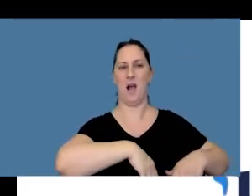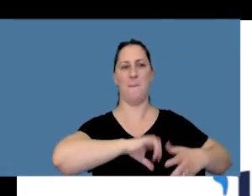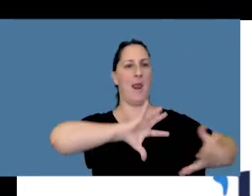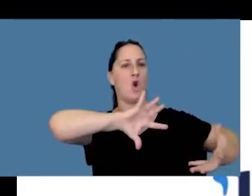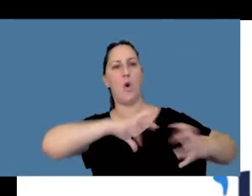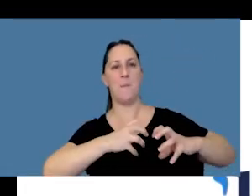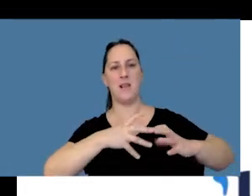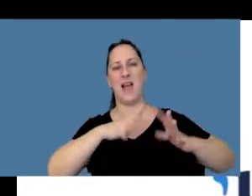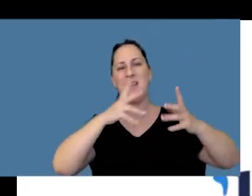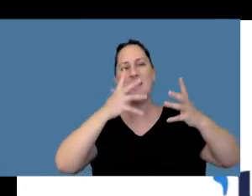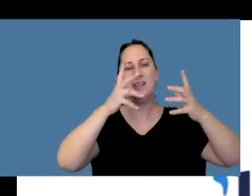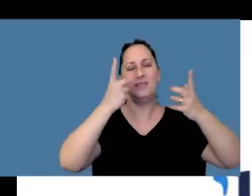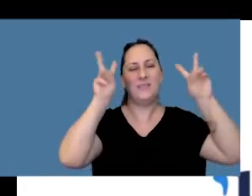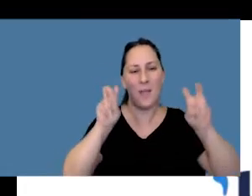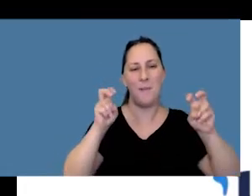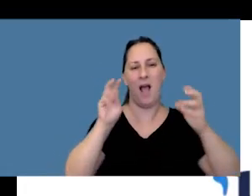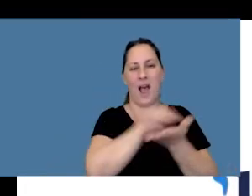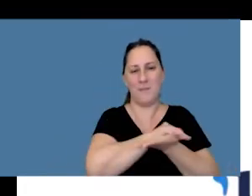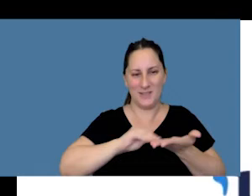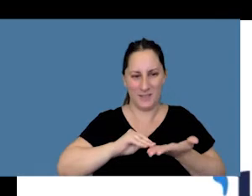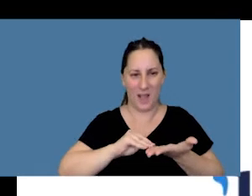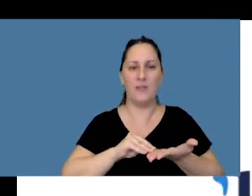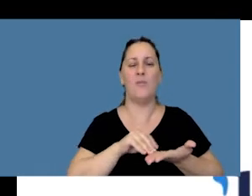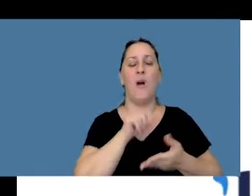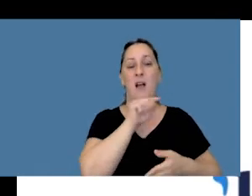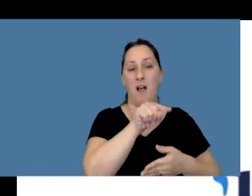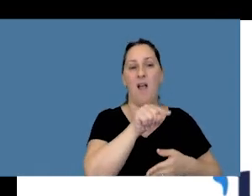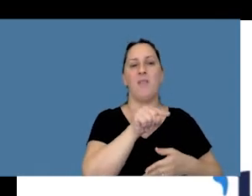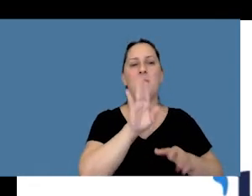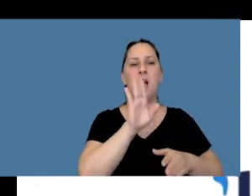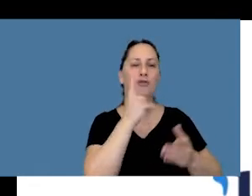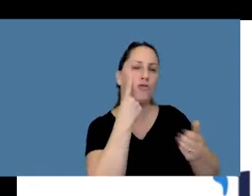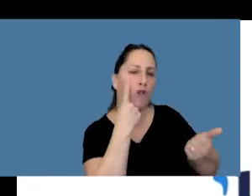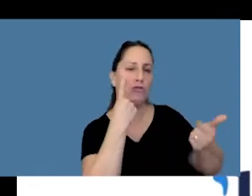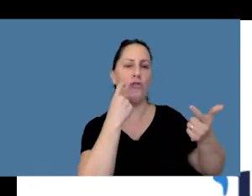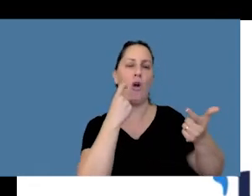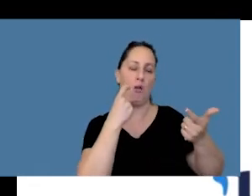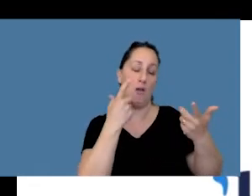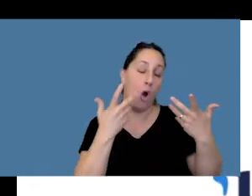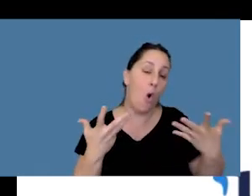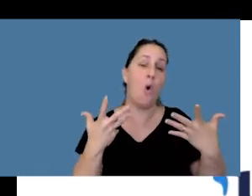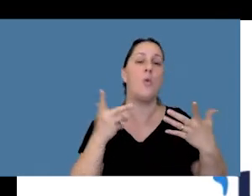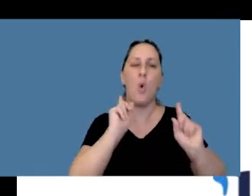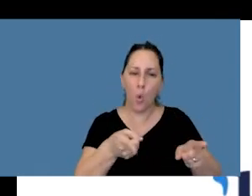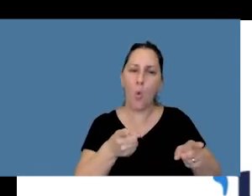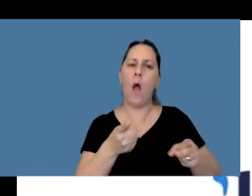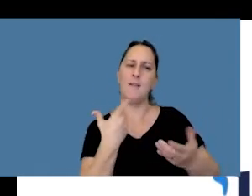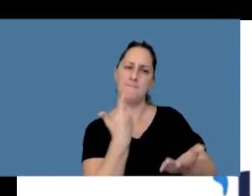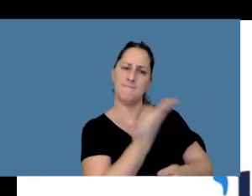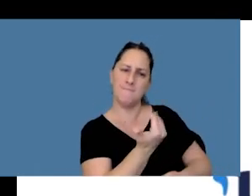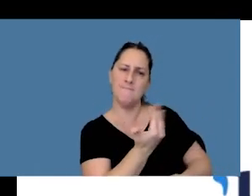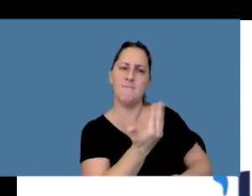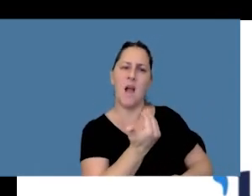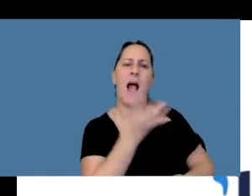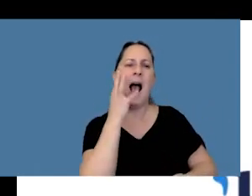administrativo en el sentido de lo que sería controles. Obviamente se va a seguir reclamando, ¿no?, ese